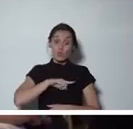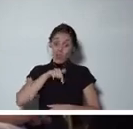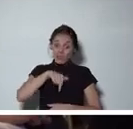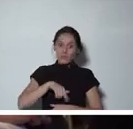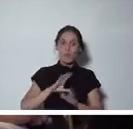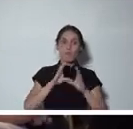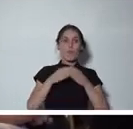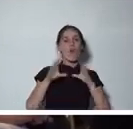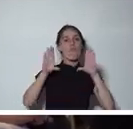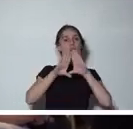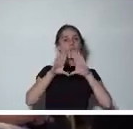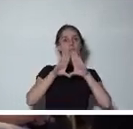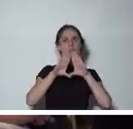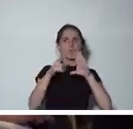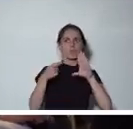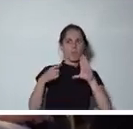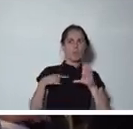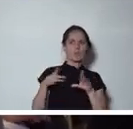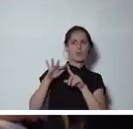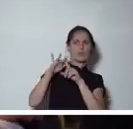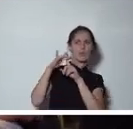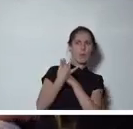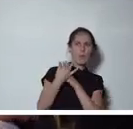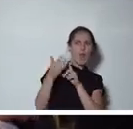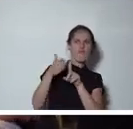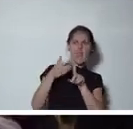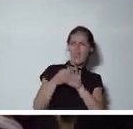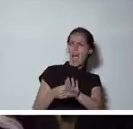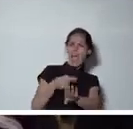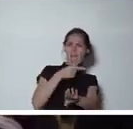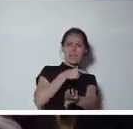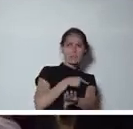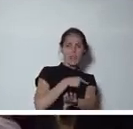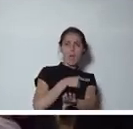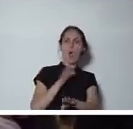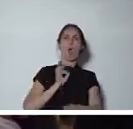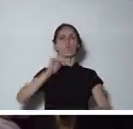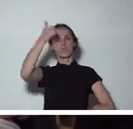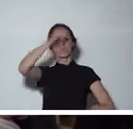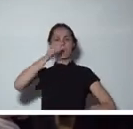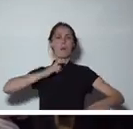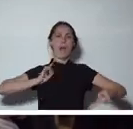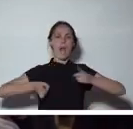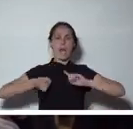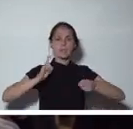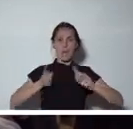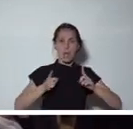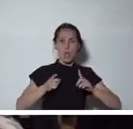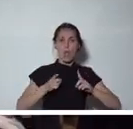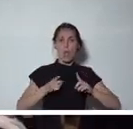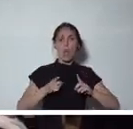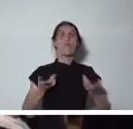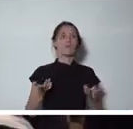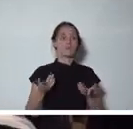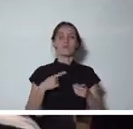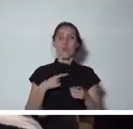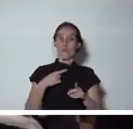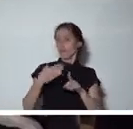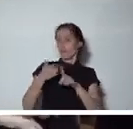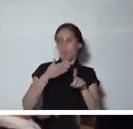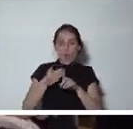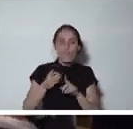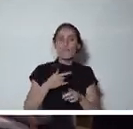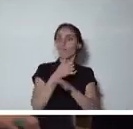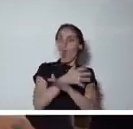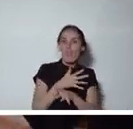justicia patriarcal que frente a situaciones de violencia extrema de de violaciones y de otras formas de violencia extrema